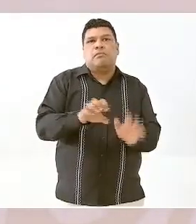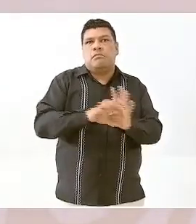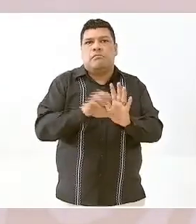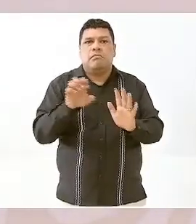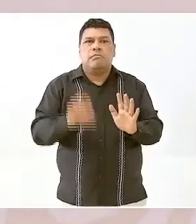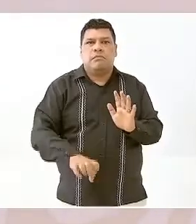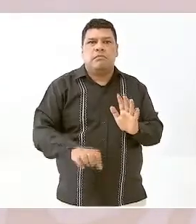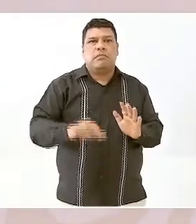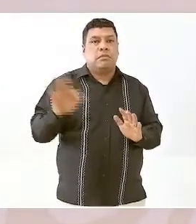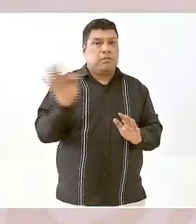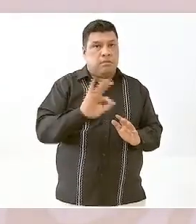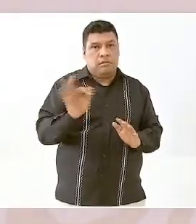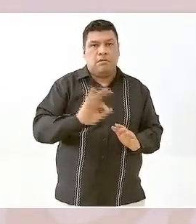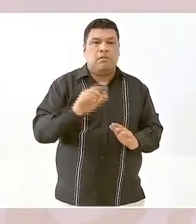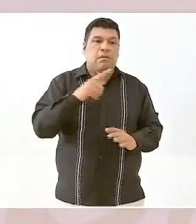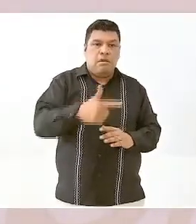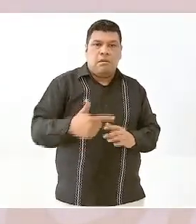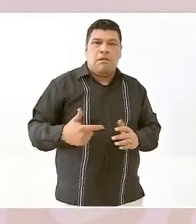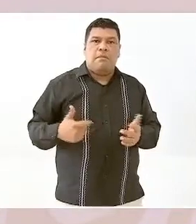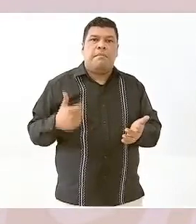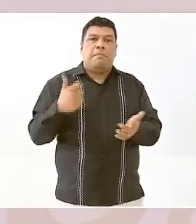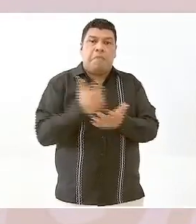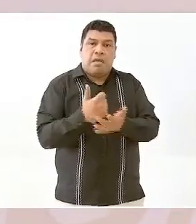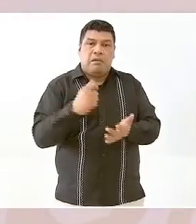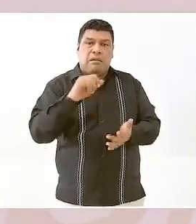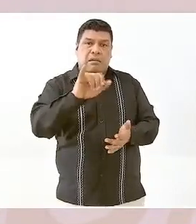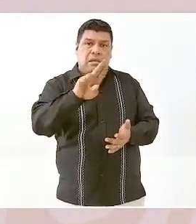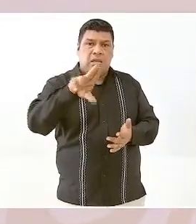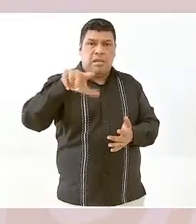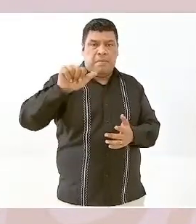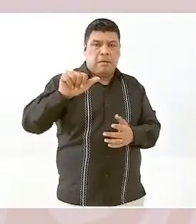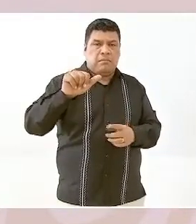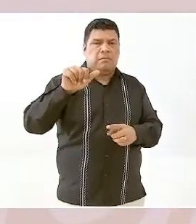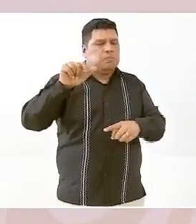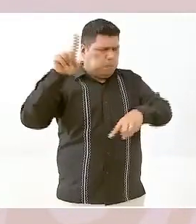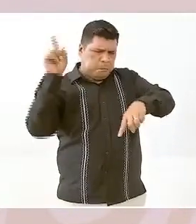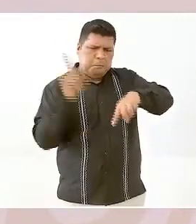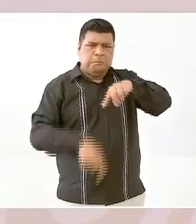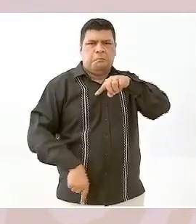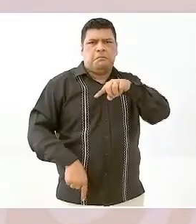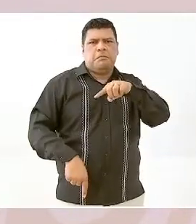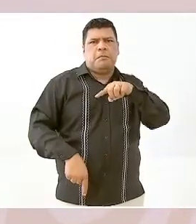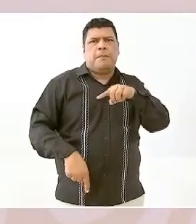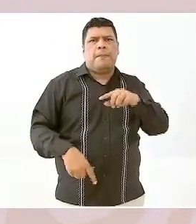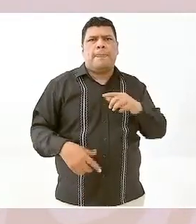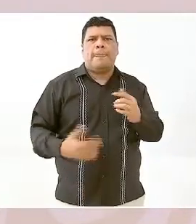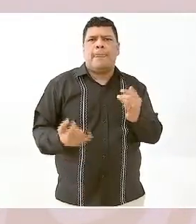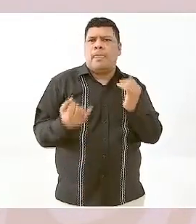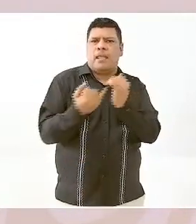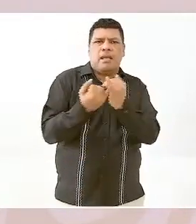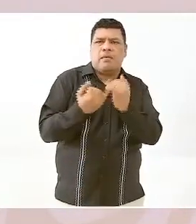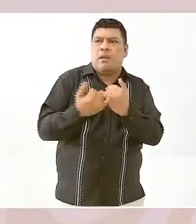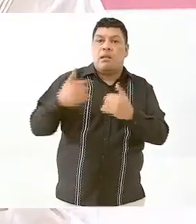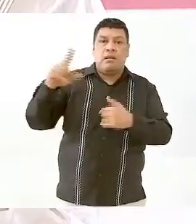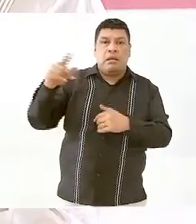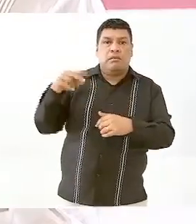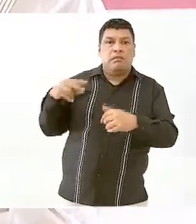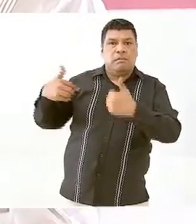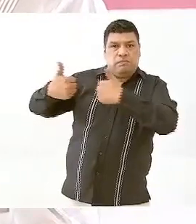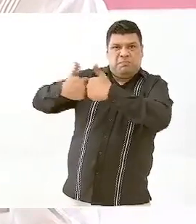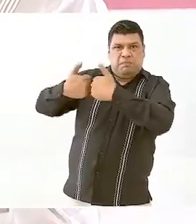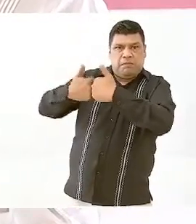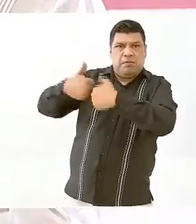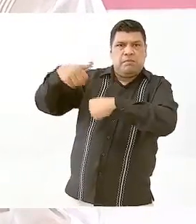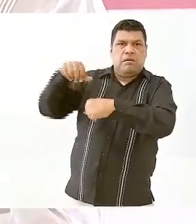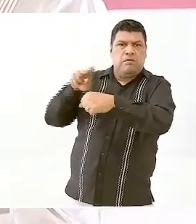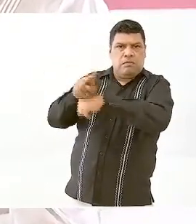reduzca, se disminuya el IVA, como lo estamos haciendo en la frontera norte,